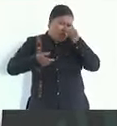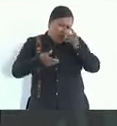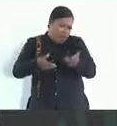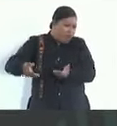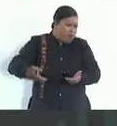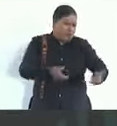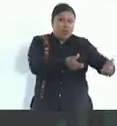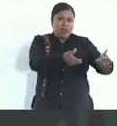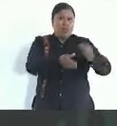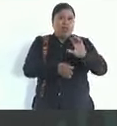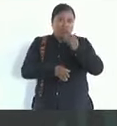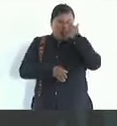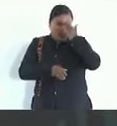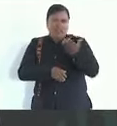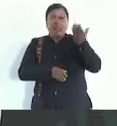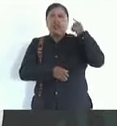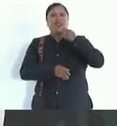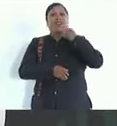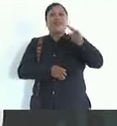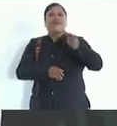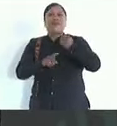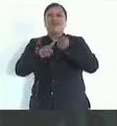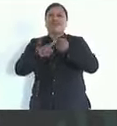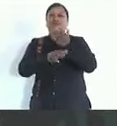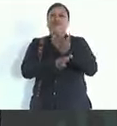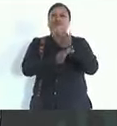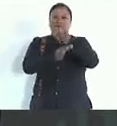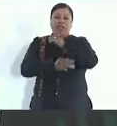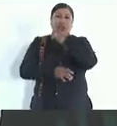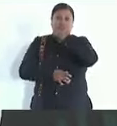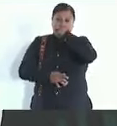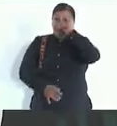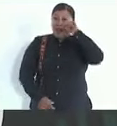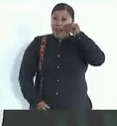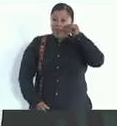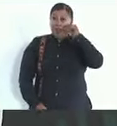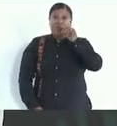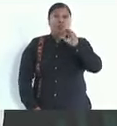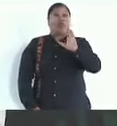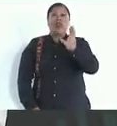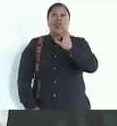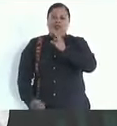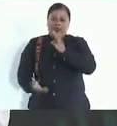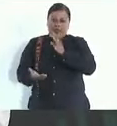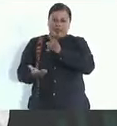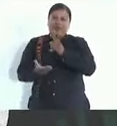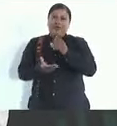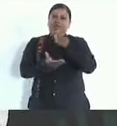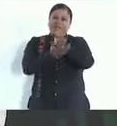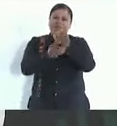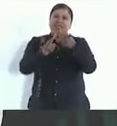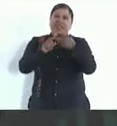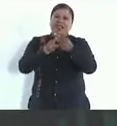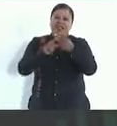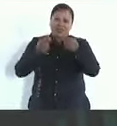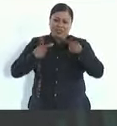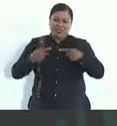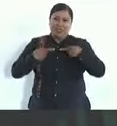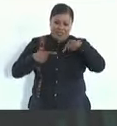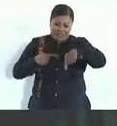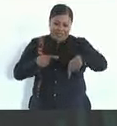que expresó el benemérito de las Américas al afirmar, cuando lo visitó una comisión de ciudadanos de